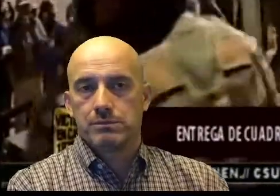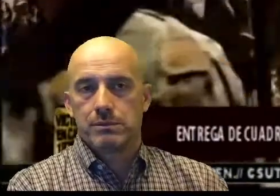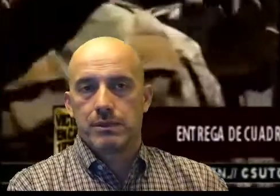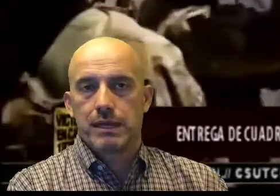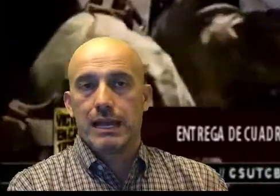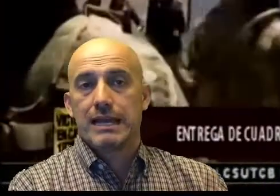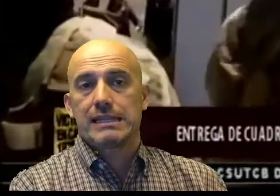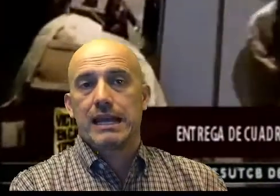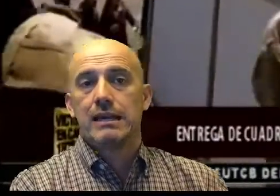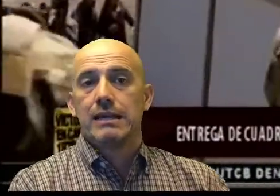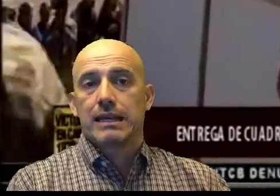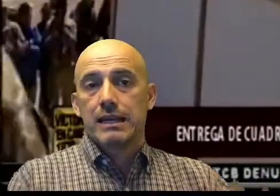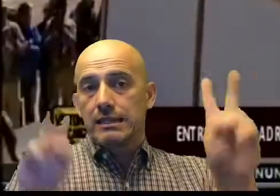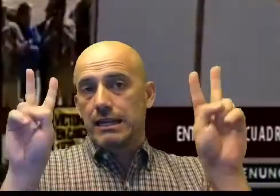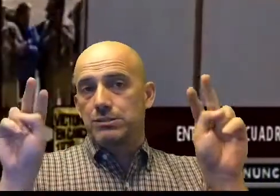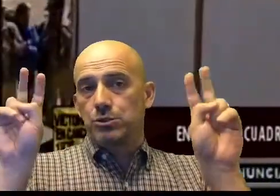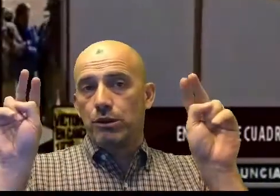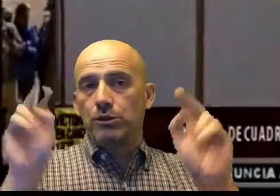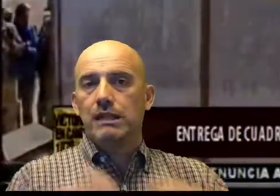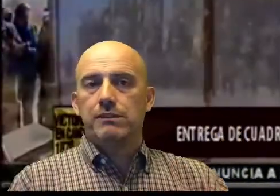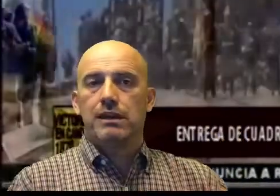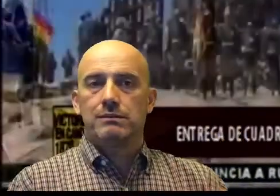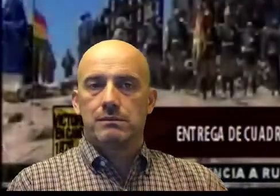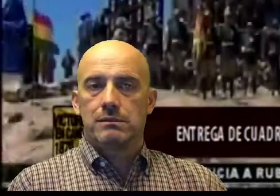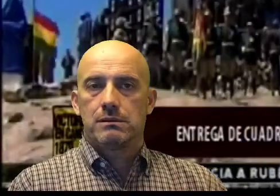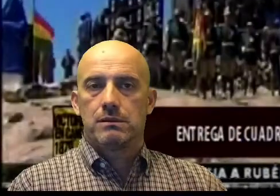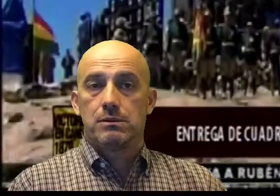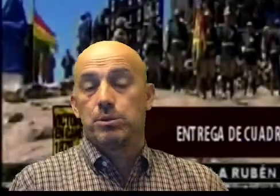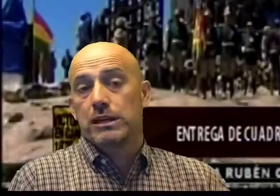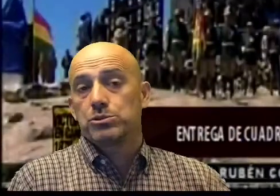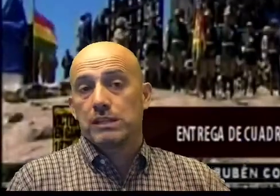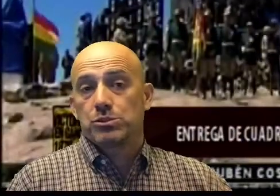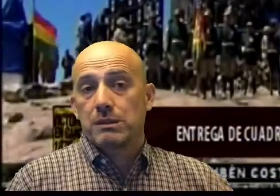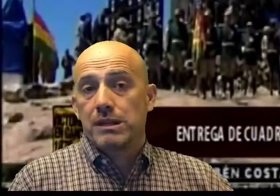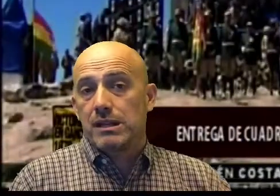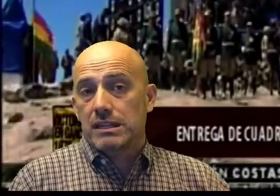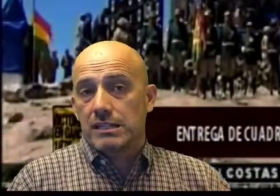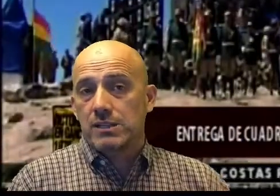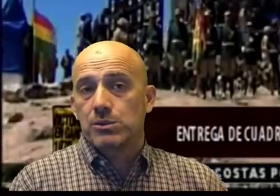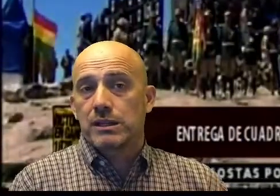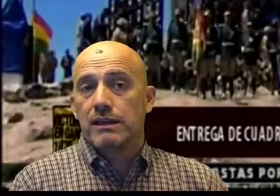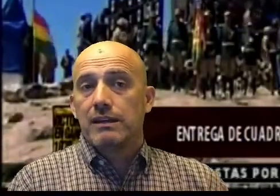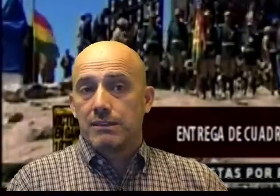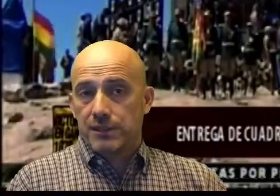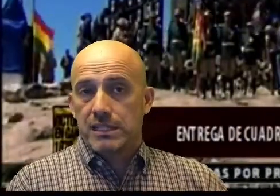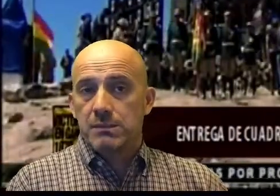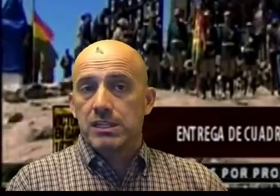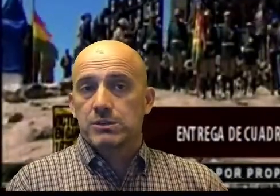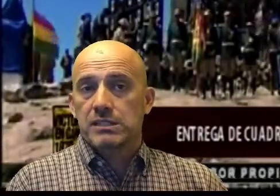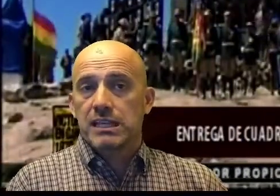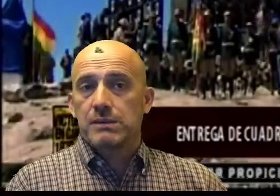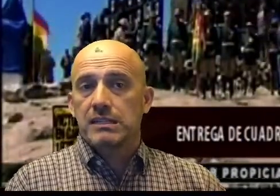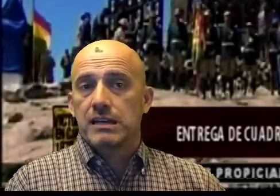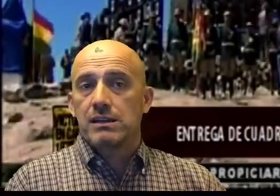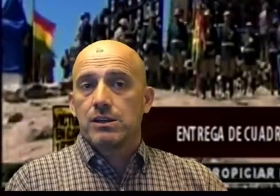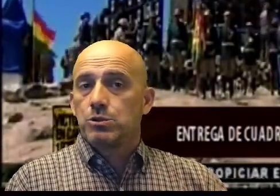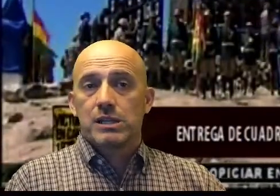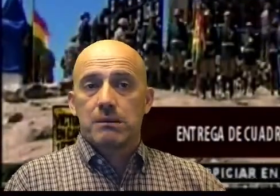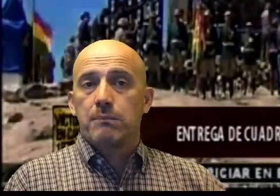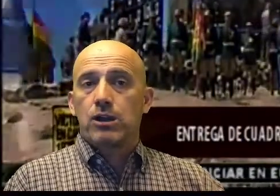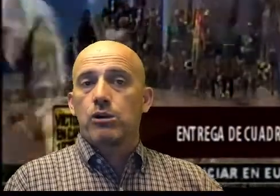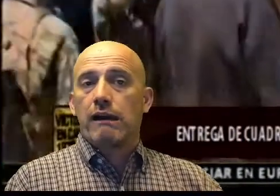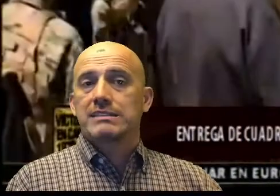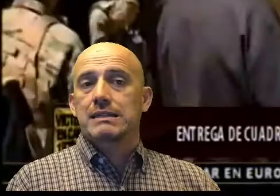campero el general que tradición a bolivia porque eso también es relativo porque efectivamente estrategia militar